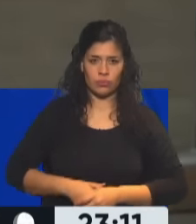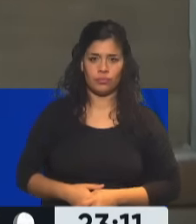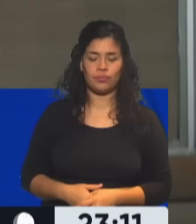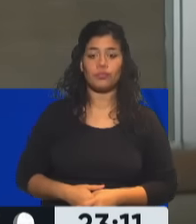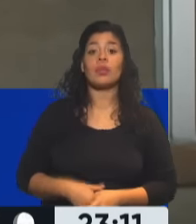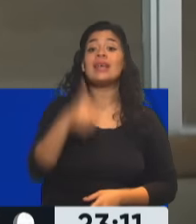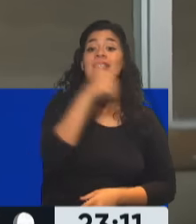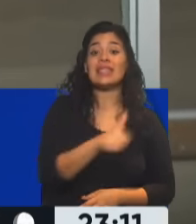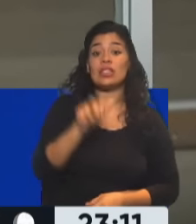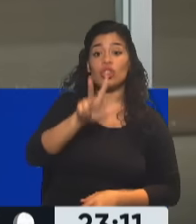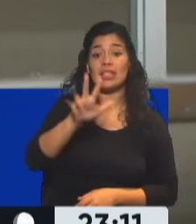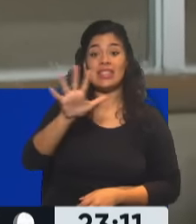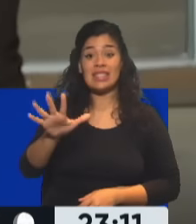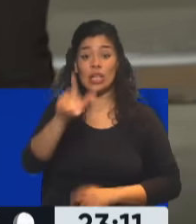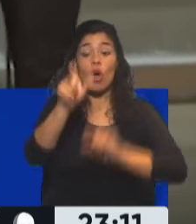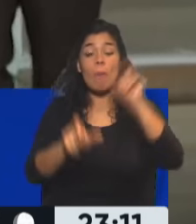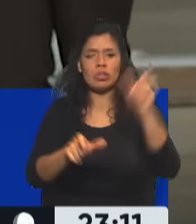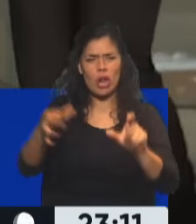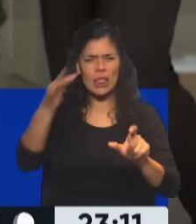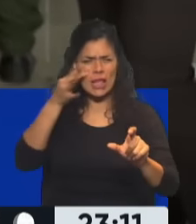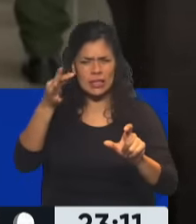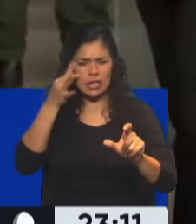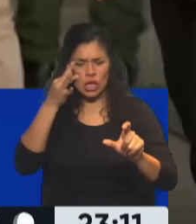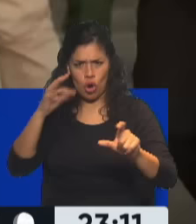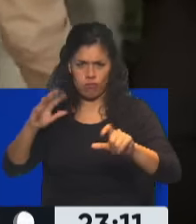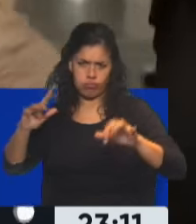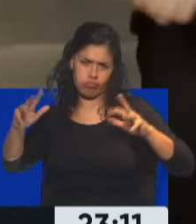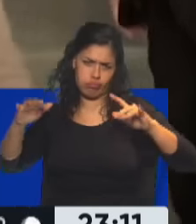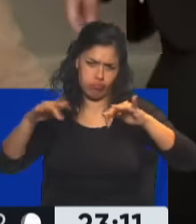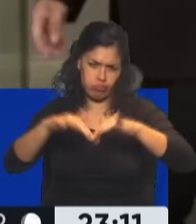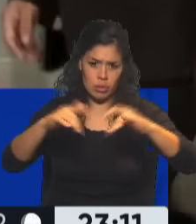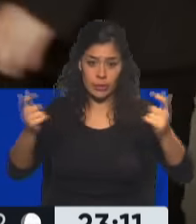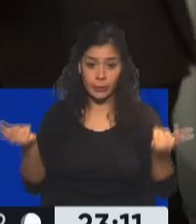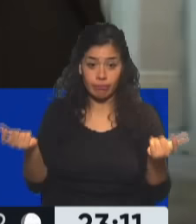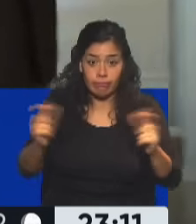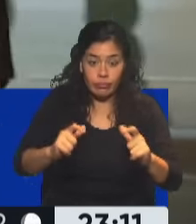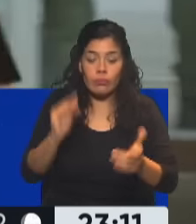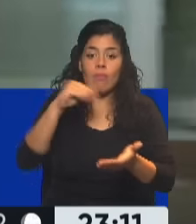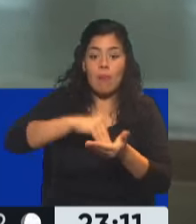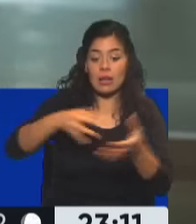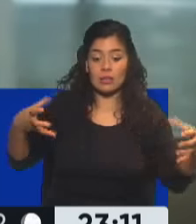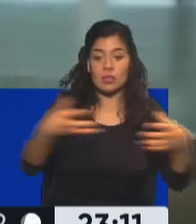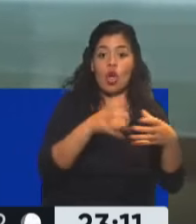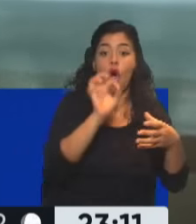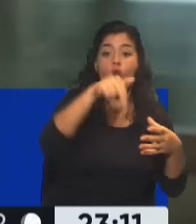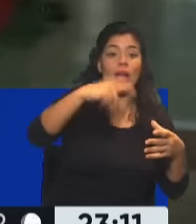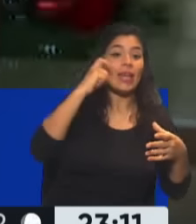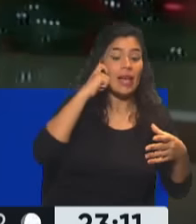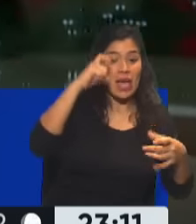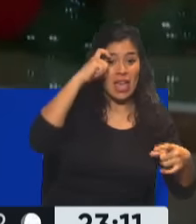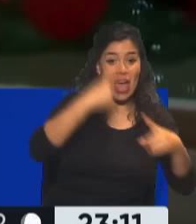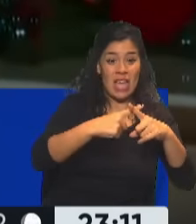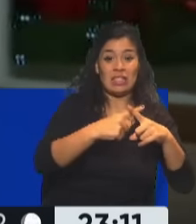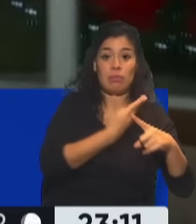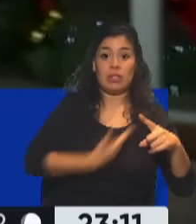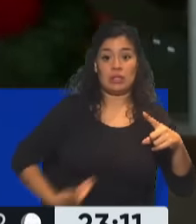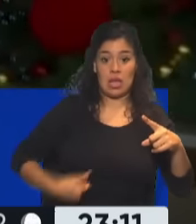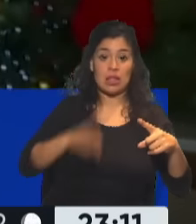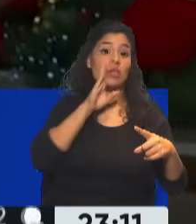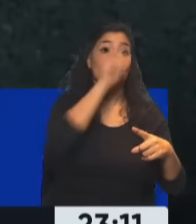635 veedores internacionales, incluidos un equipo del Centro Carter, una ONG creada por el expresidente estadounidense, serán los encargados